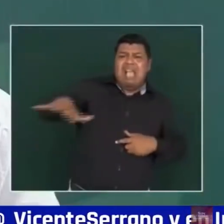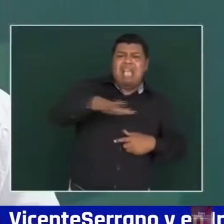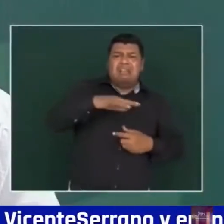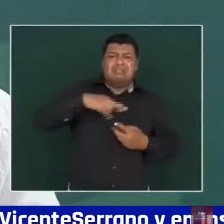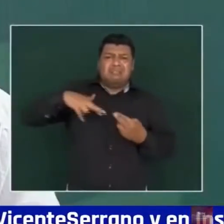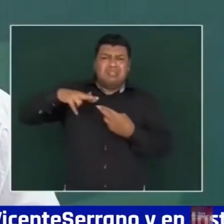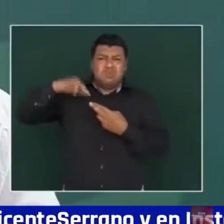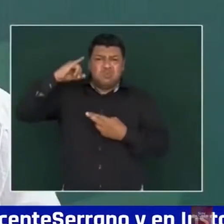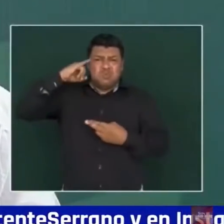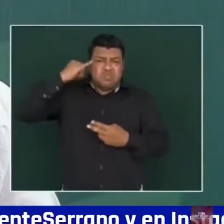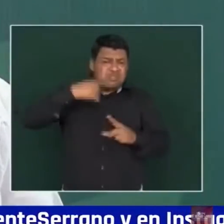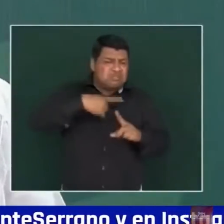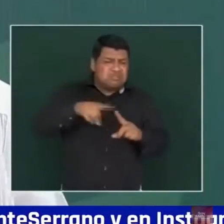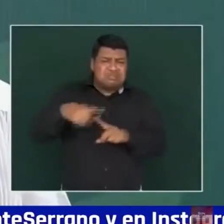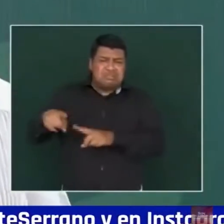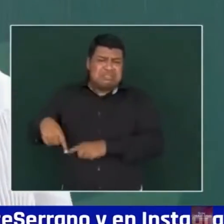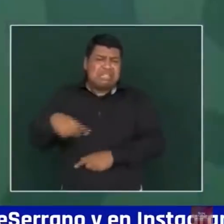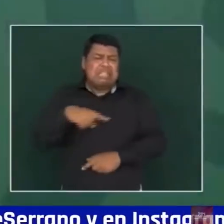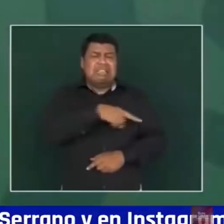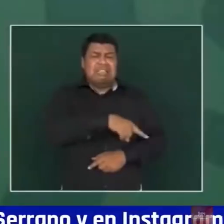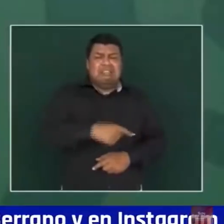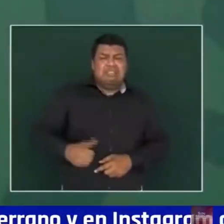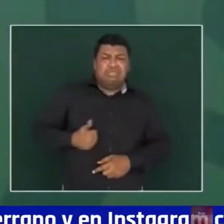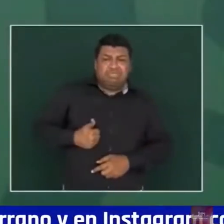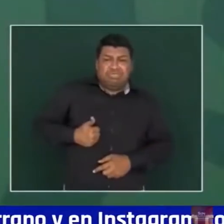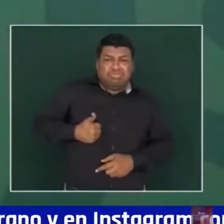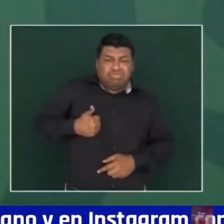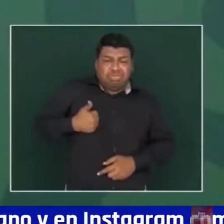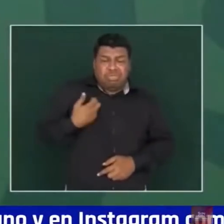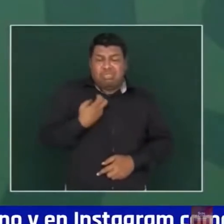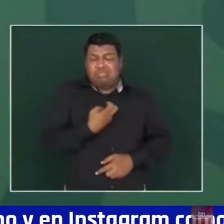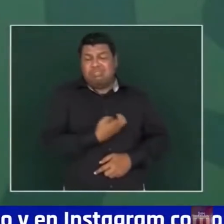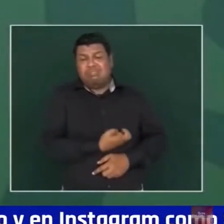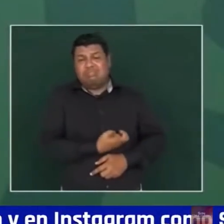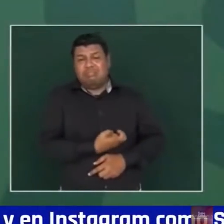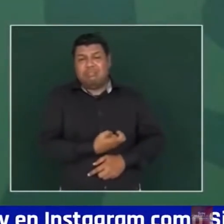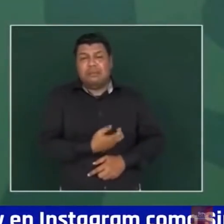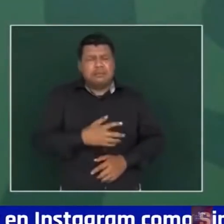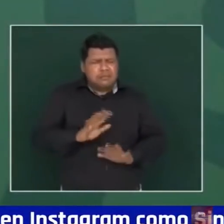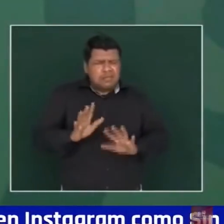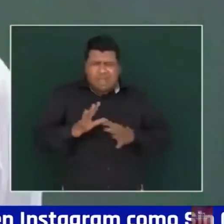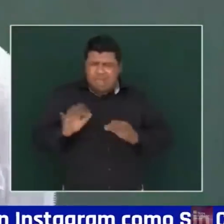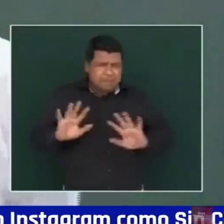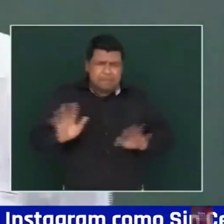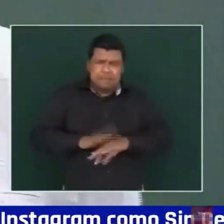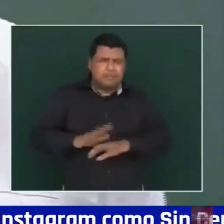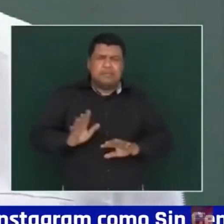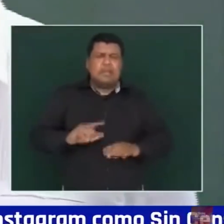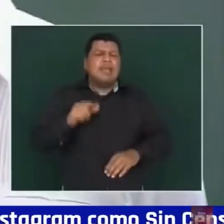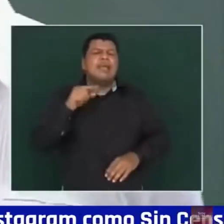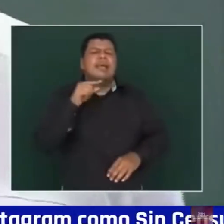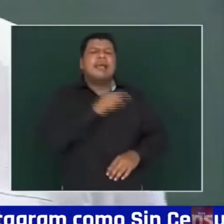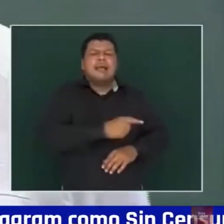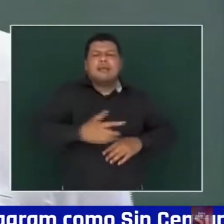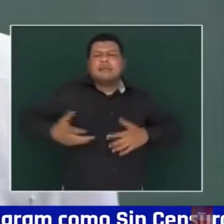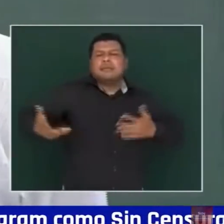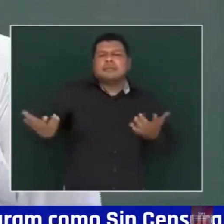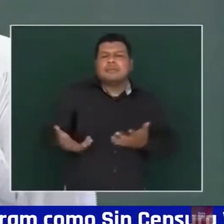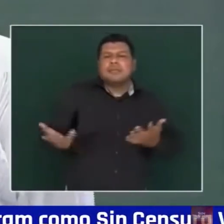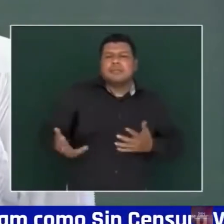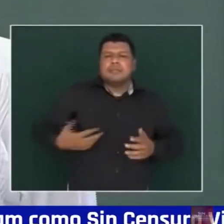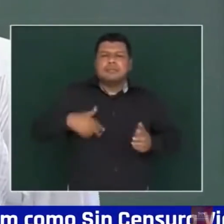impuesto después por Ronald Reagan y Margaret Thatcher en todo el mundo, después de que Pinochet acepta ponerlo a